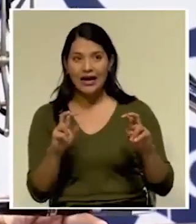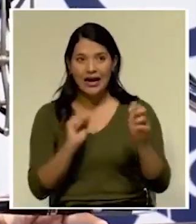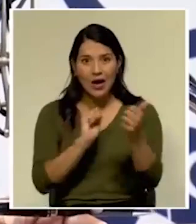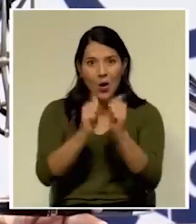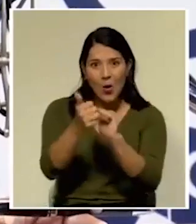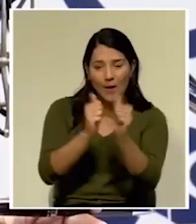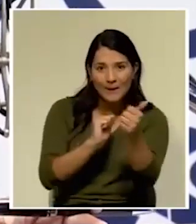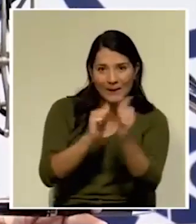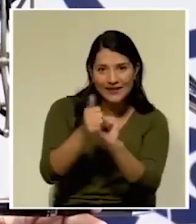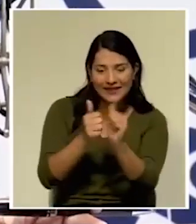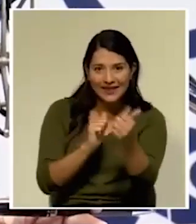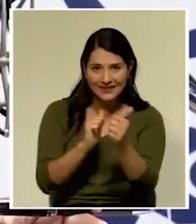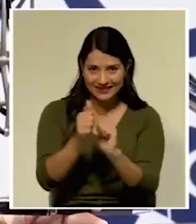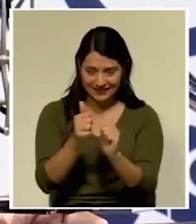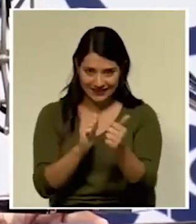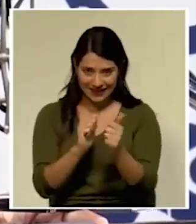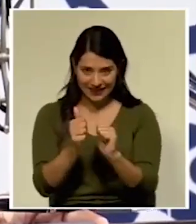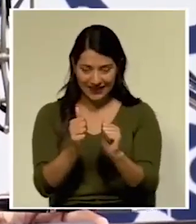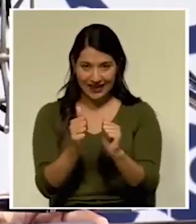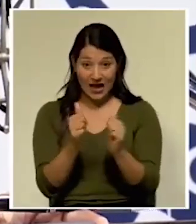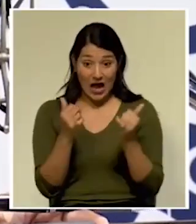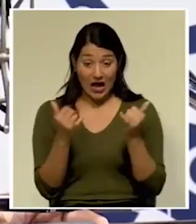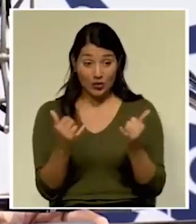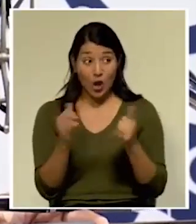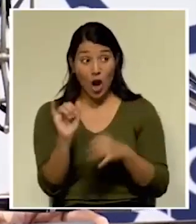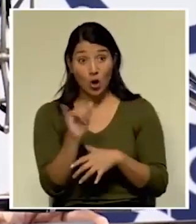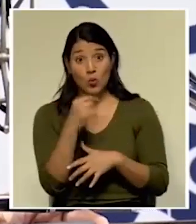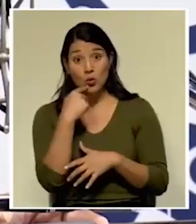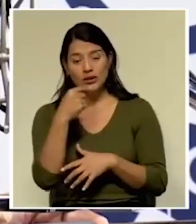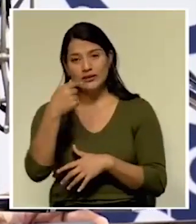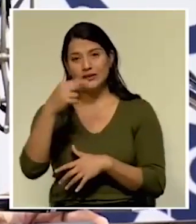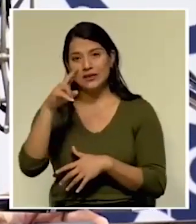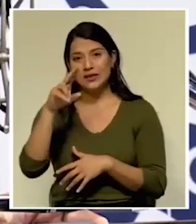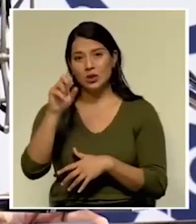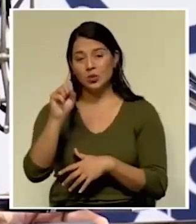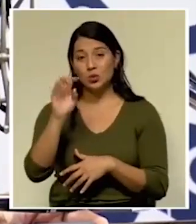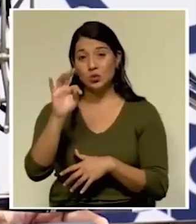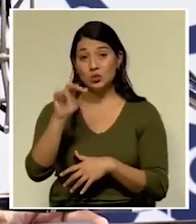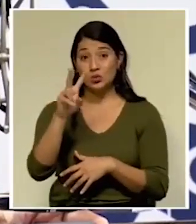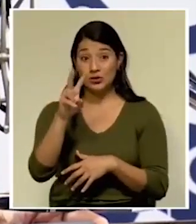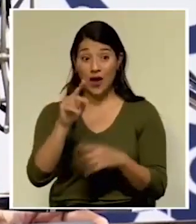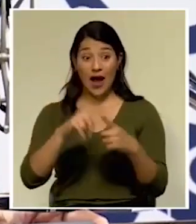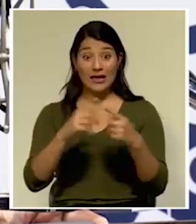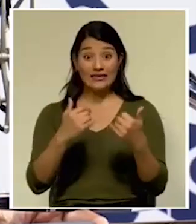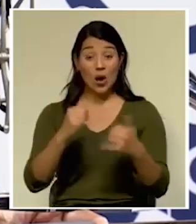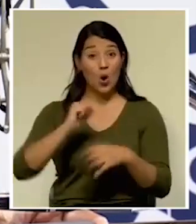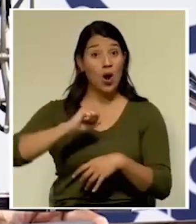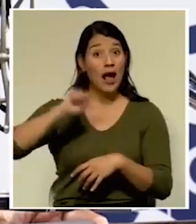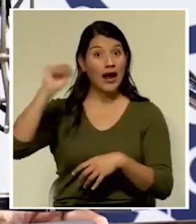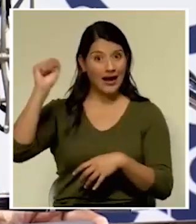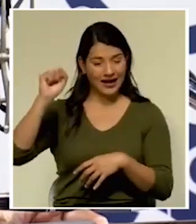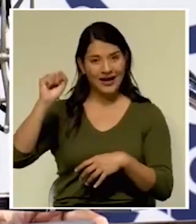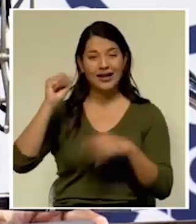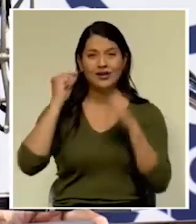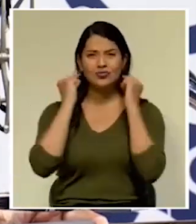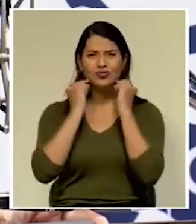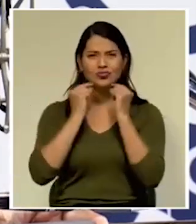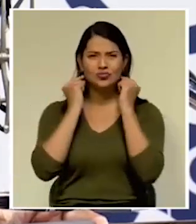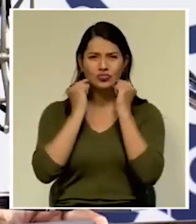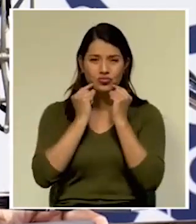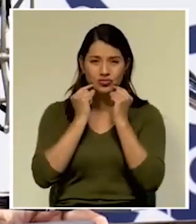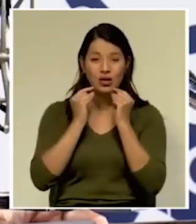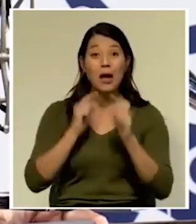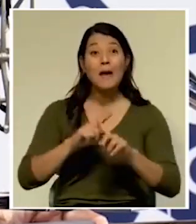está, como dice bien Gustavo, liderando Rodrigo Chávez de Progreso Social Democrático, lo que vamos